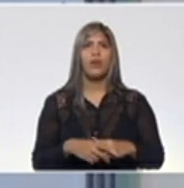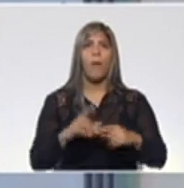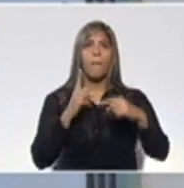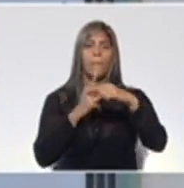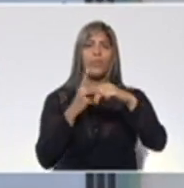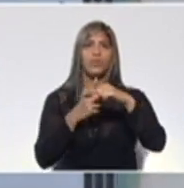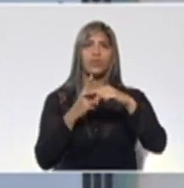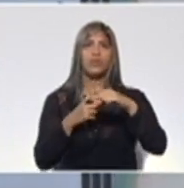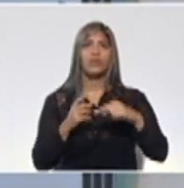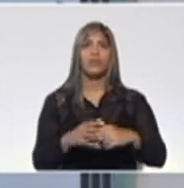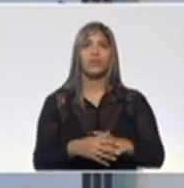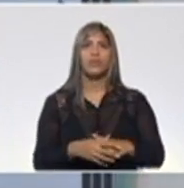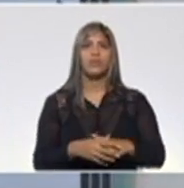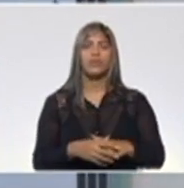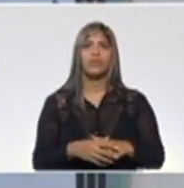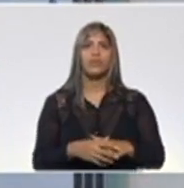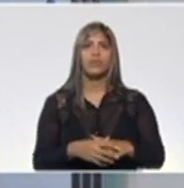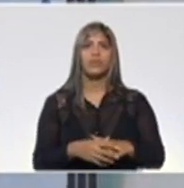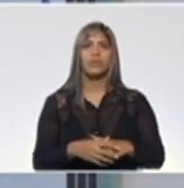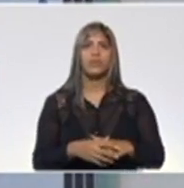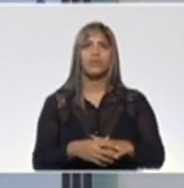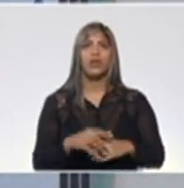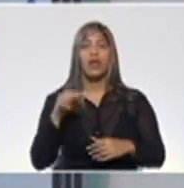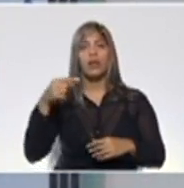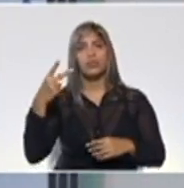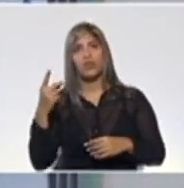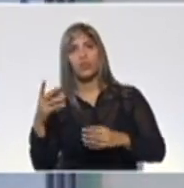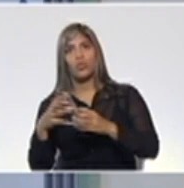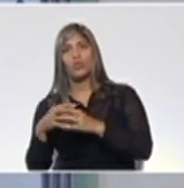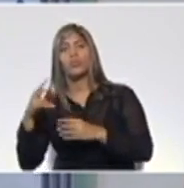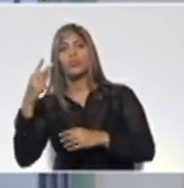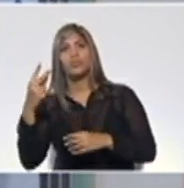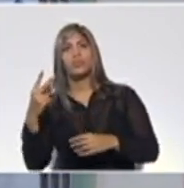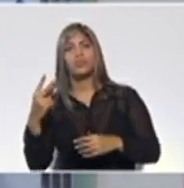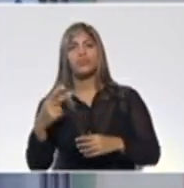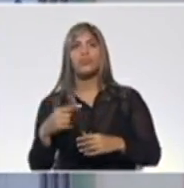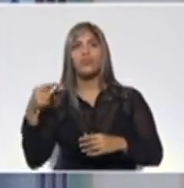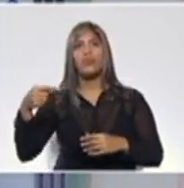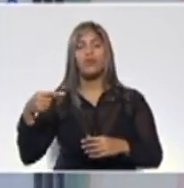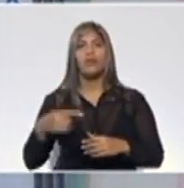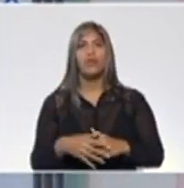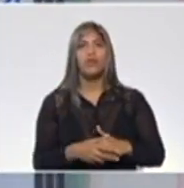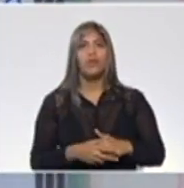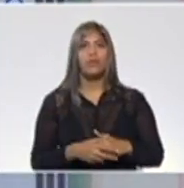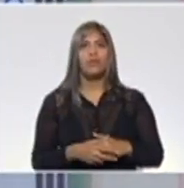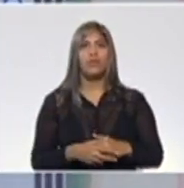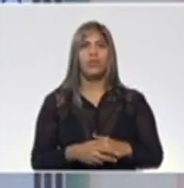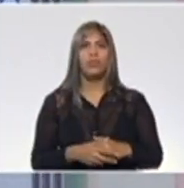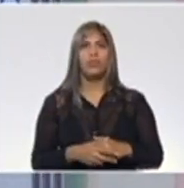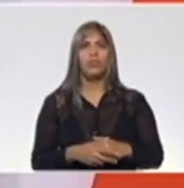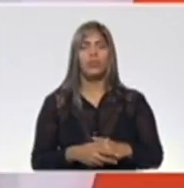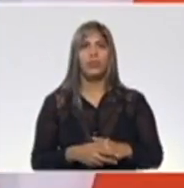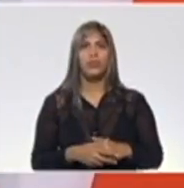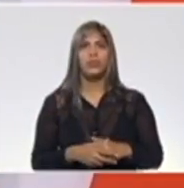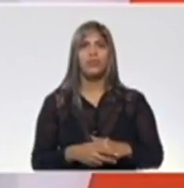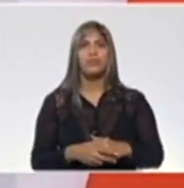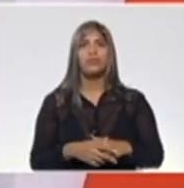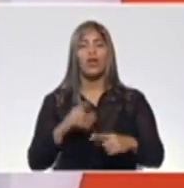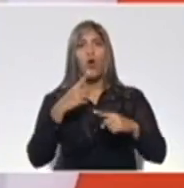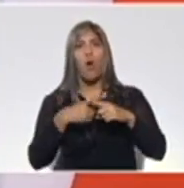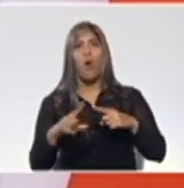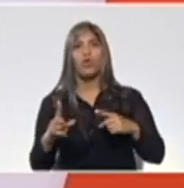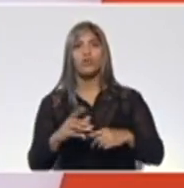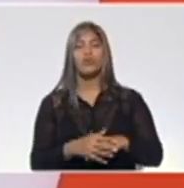positivo y este segundo factor negativo, porque más por menos da menos, daría menores que 0. Y el otro